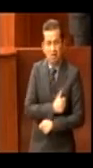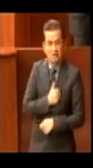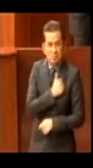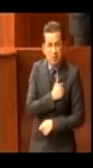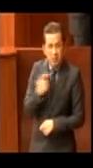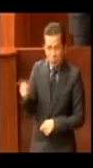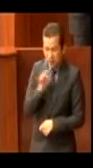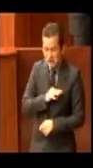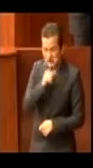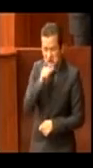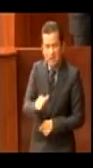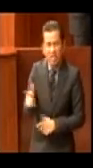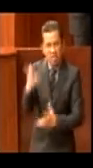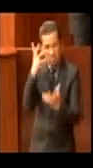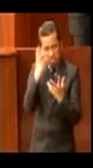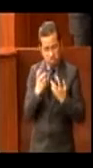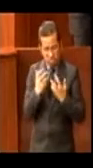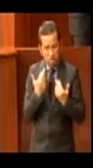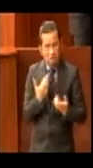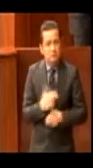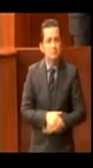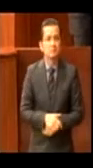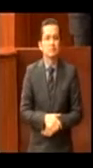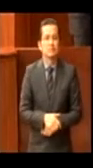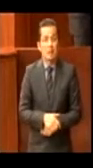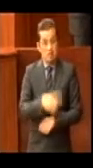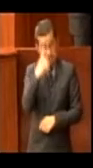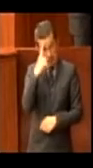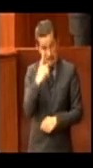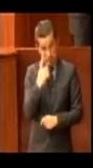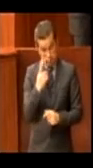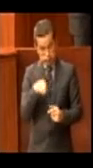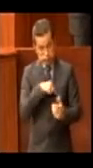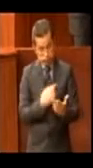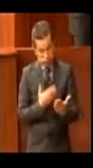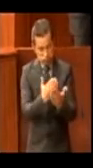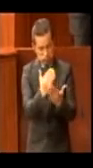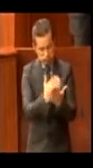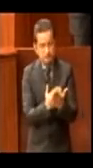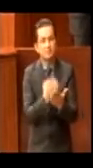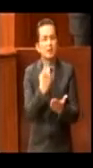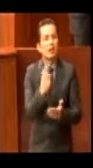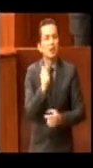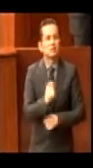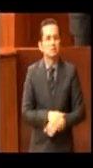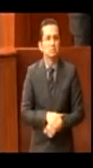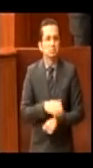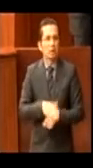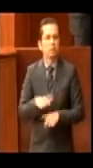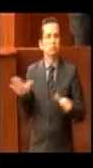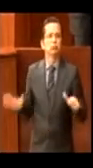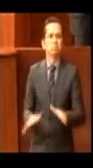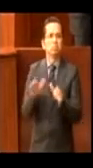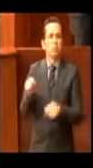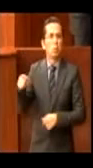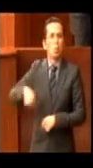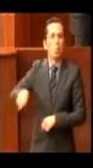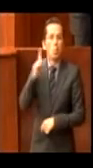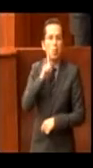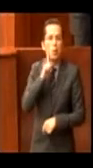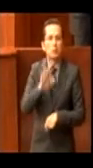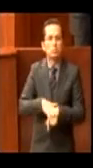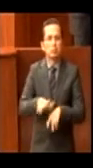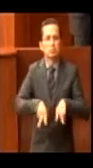para la ponencia estas expresiones propician la falsa realidad que las mujeres son débiles y se dejan llevar por sus